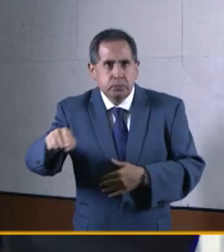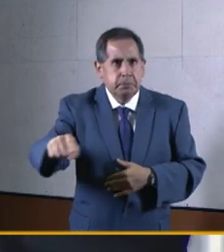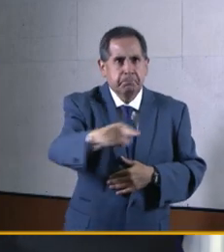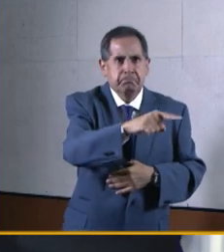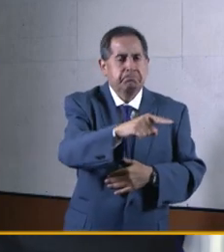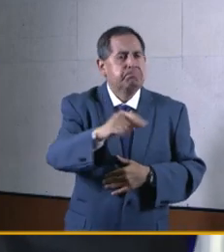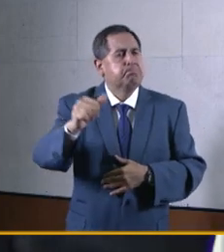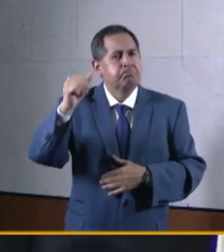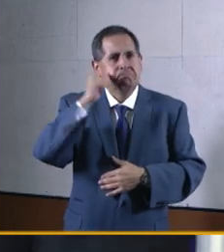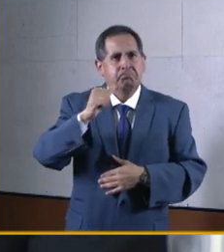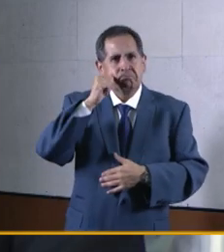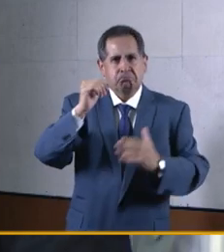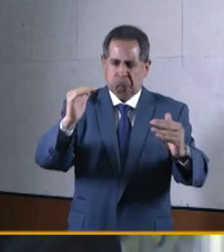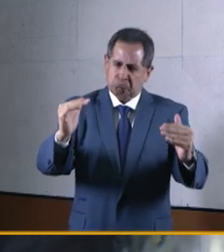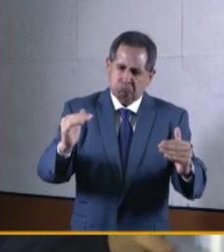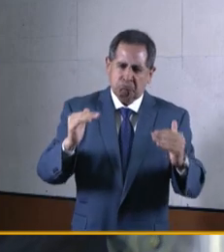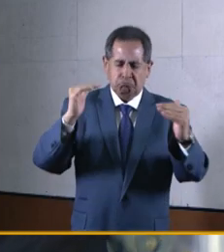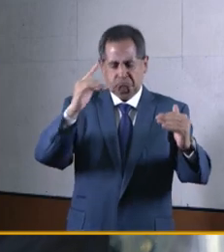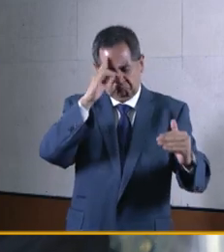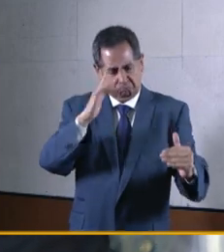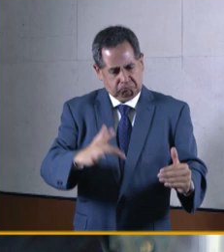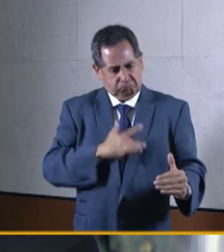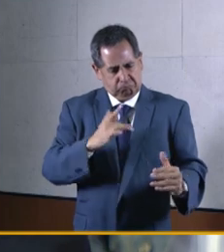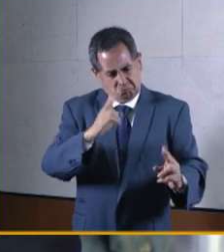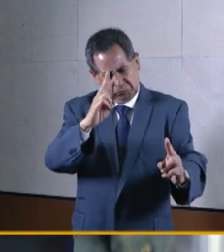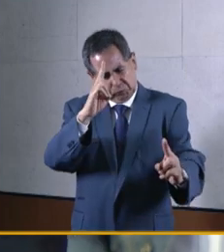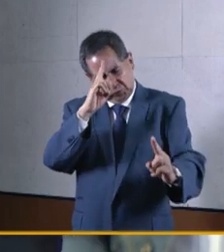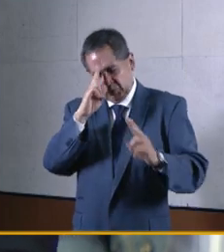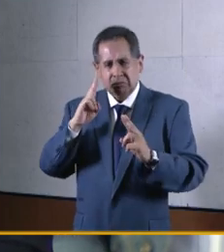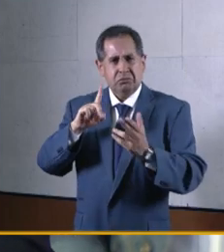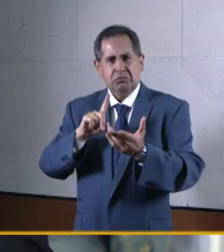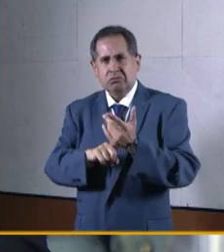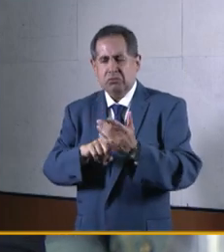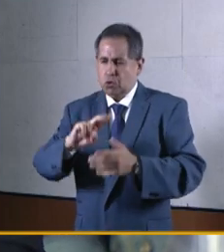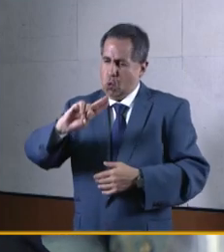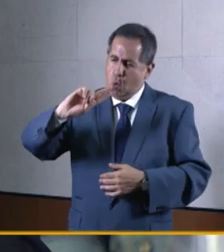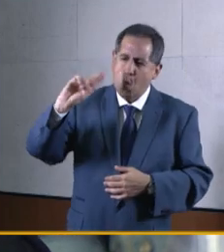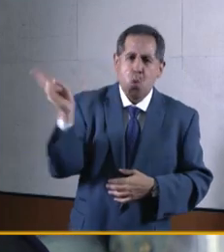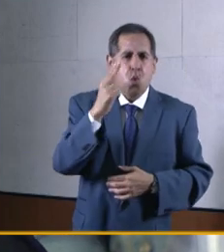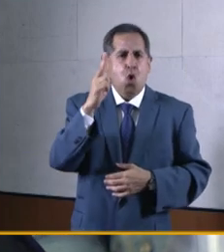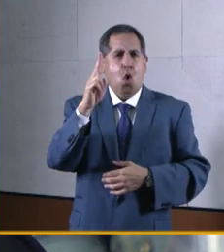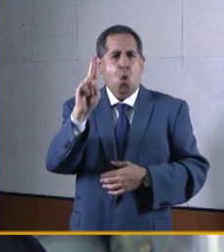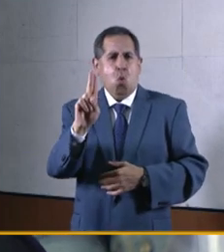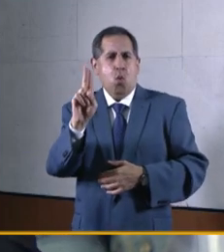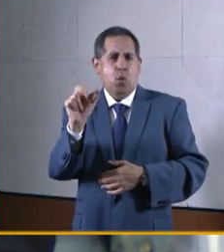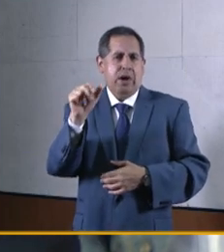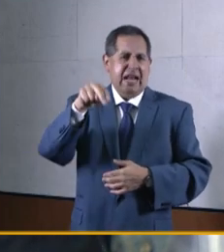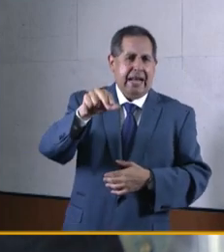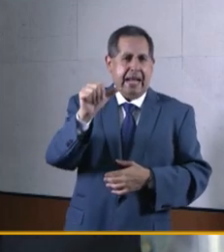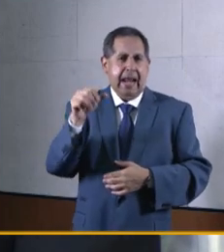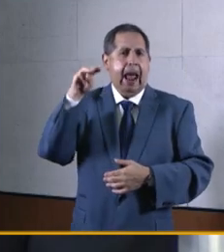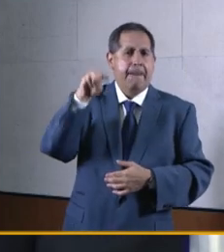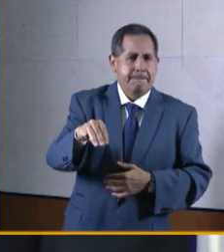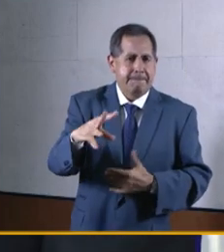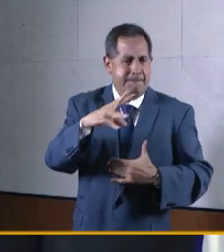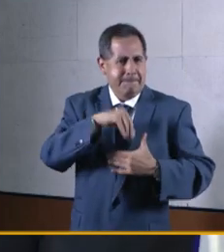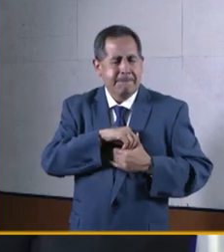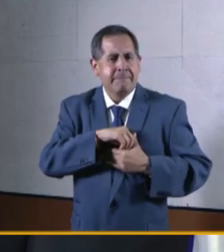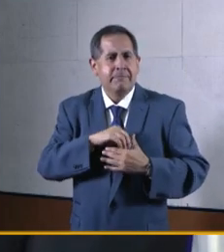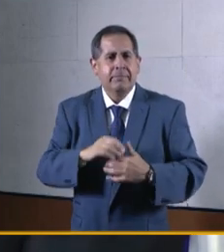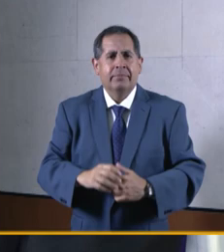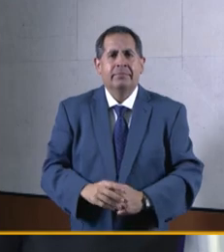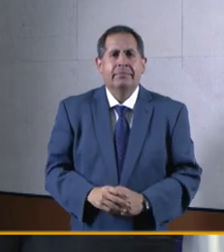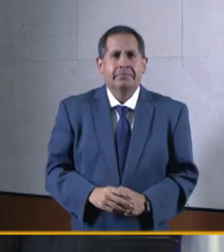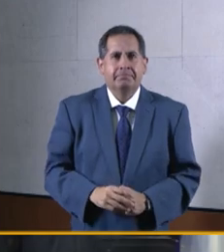siempre una oriundez imbatible la universidad nacional autonoma de mexico